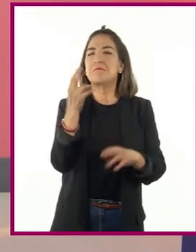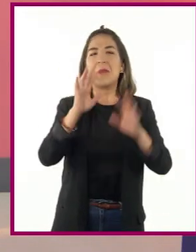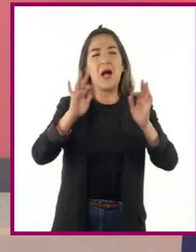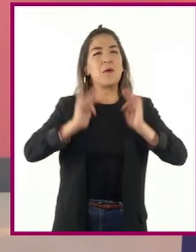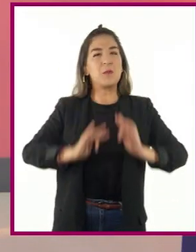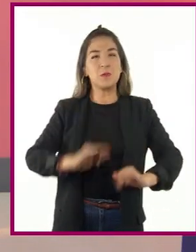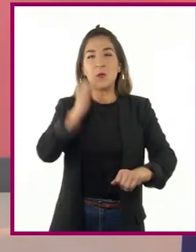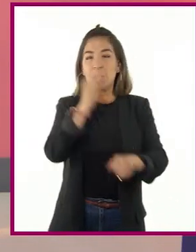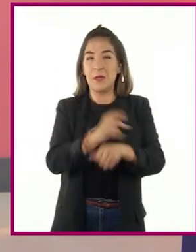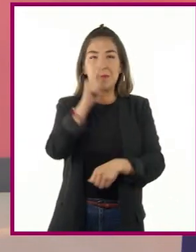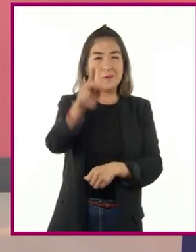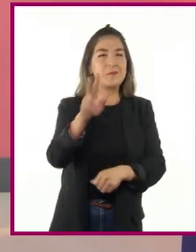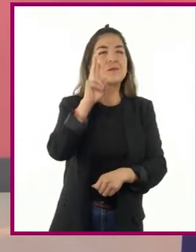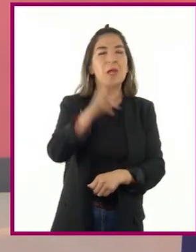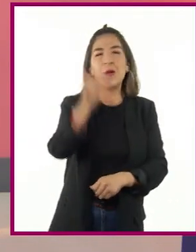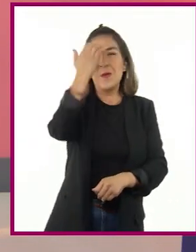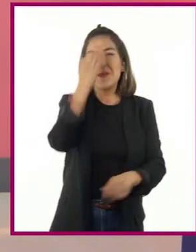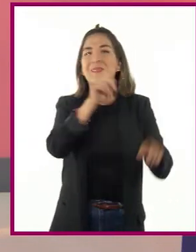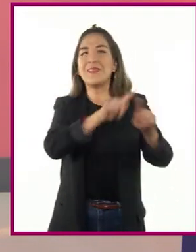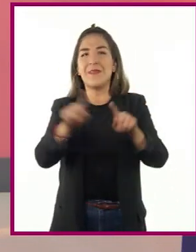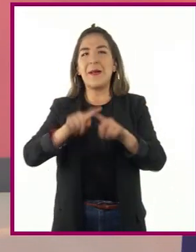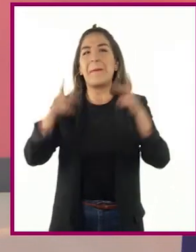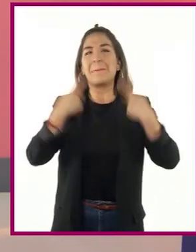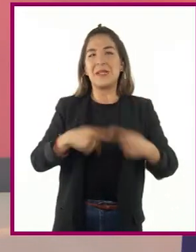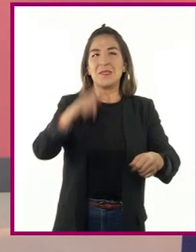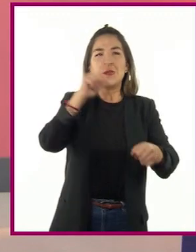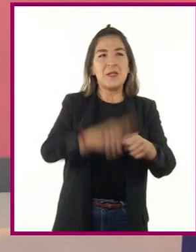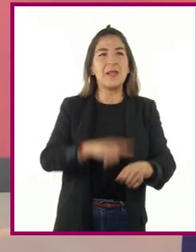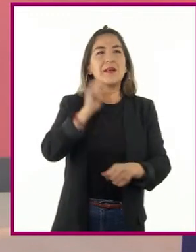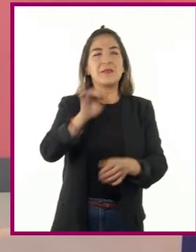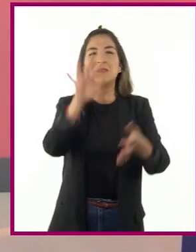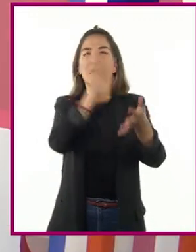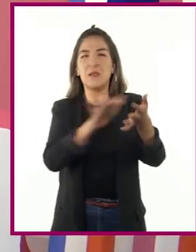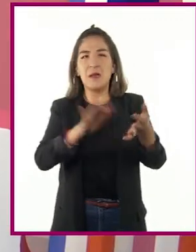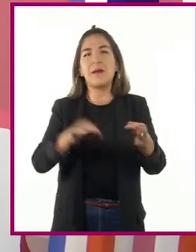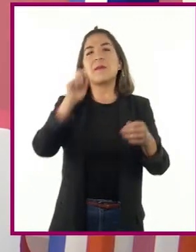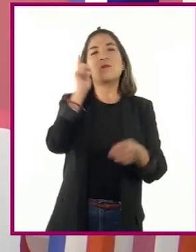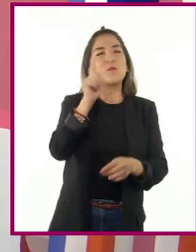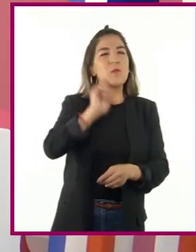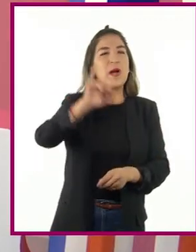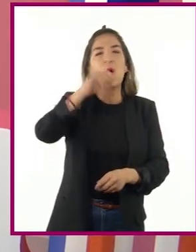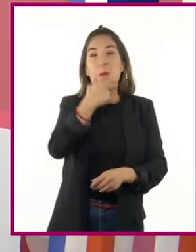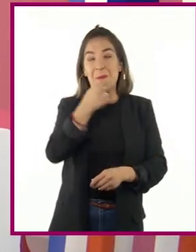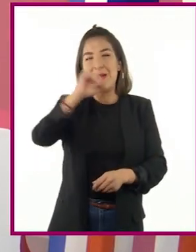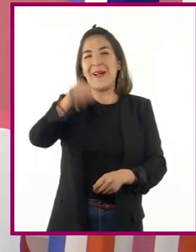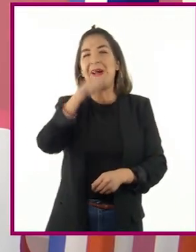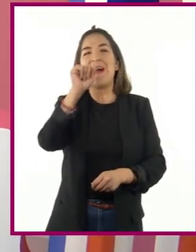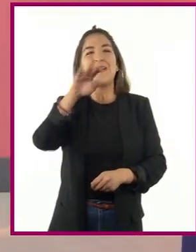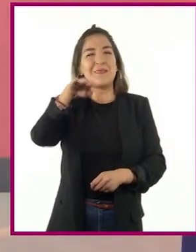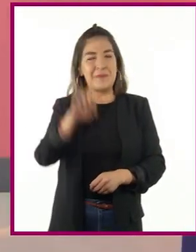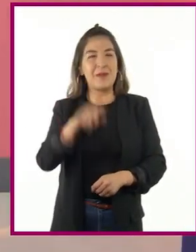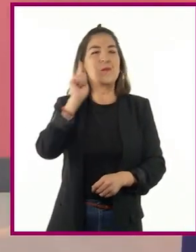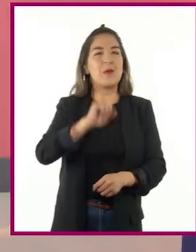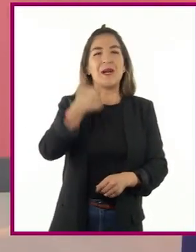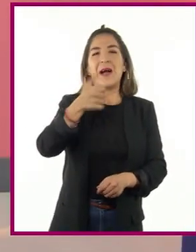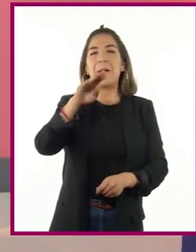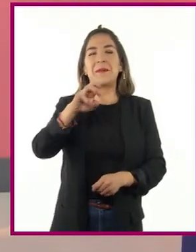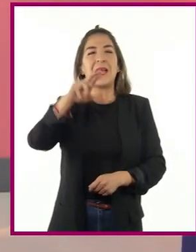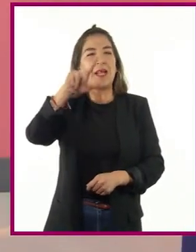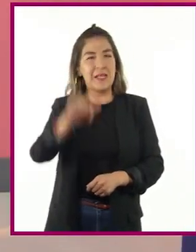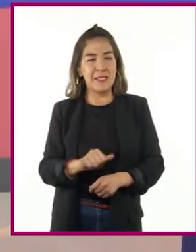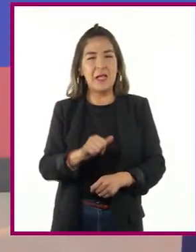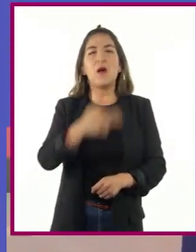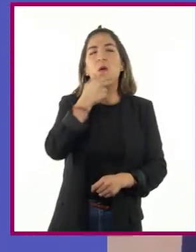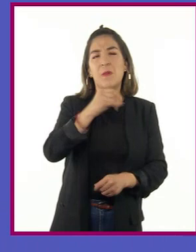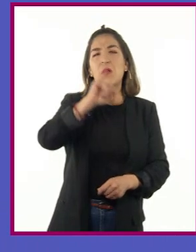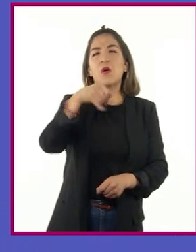dispuestas y dispuestos a conocer autores tan distintos como Jaime Sabines, Gabriela Mistral o Juan José Arreola. Pueden tener a la